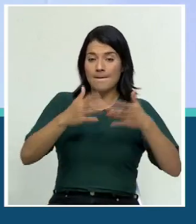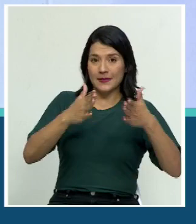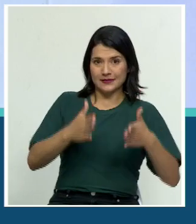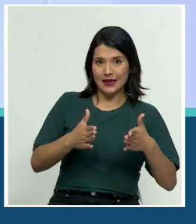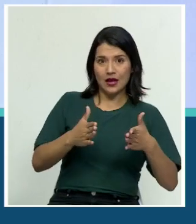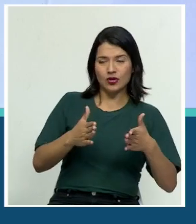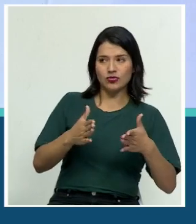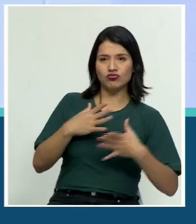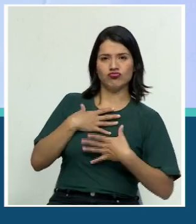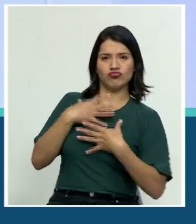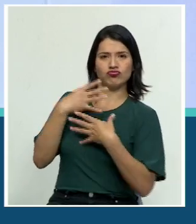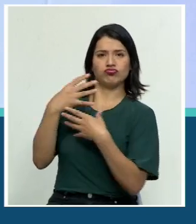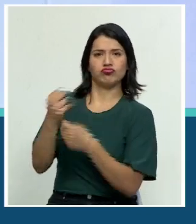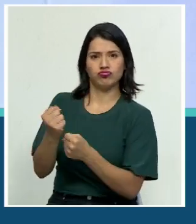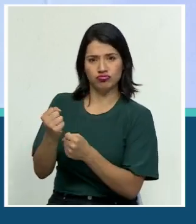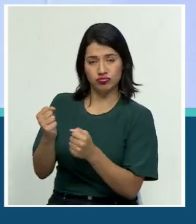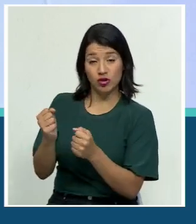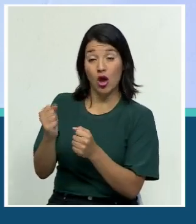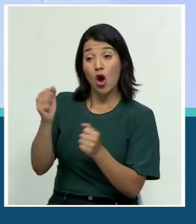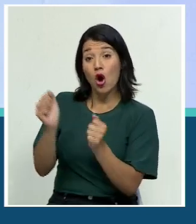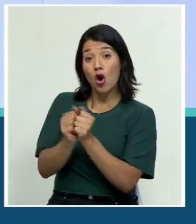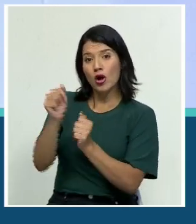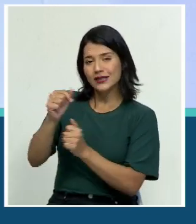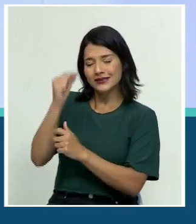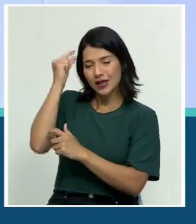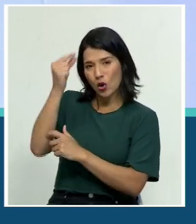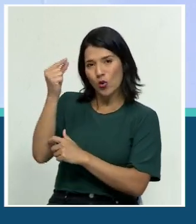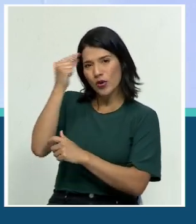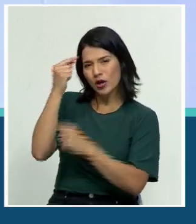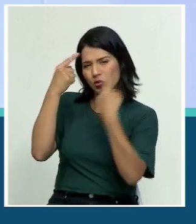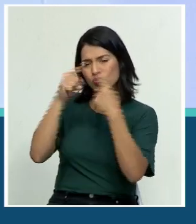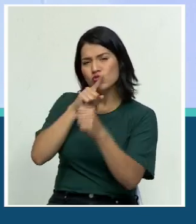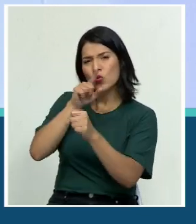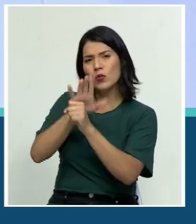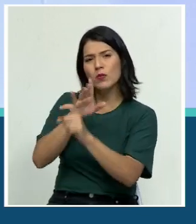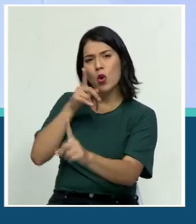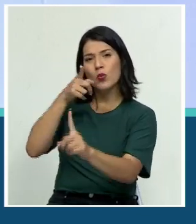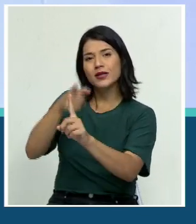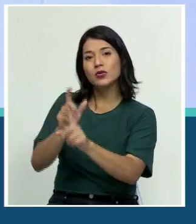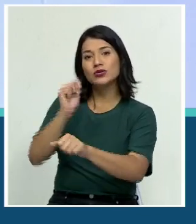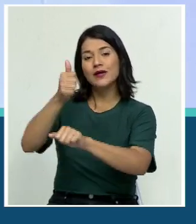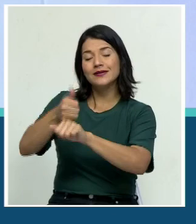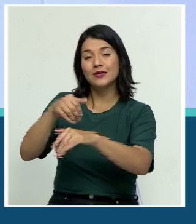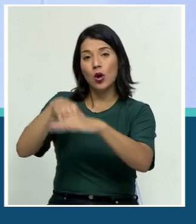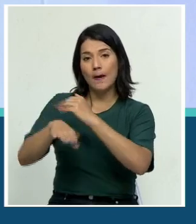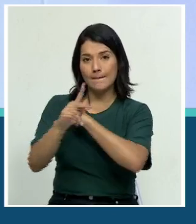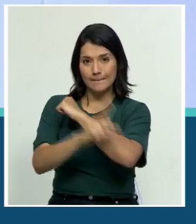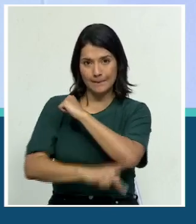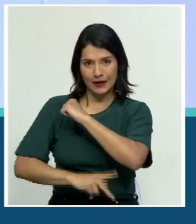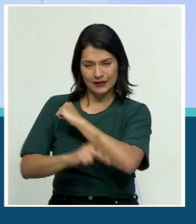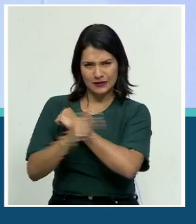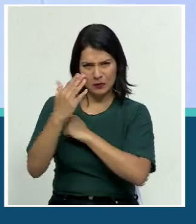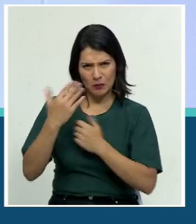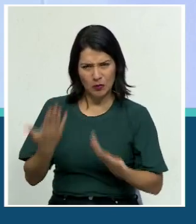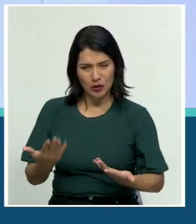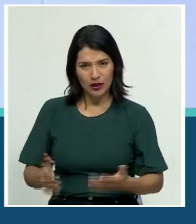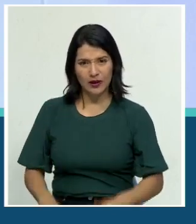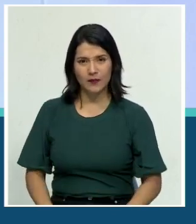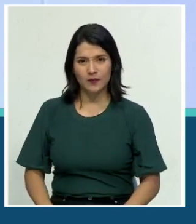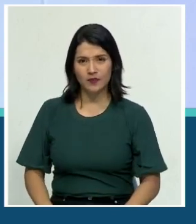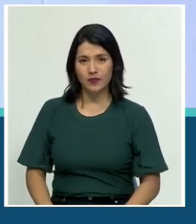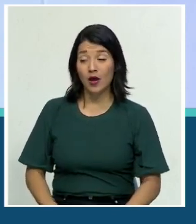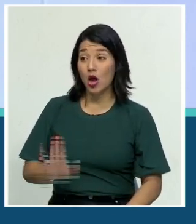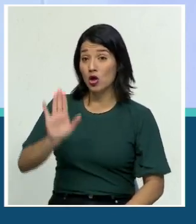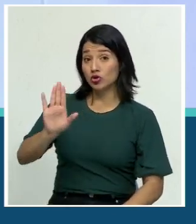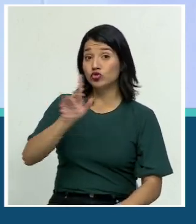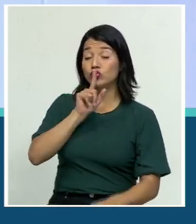gobierno vamos a lograr los objetivos que nos hemos planteado como país. ¿Por qué? Su compromiso, primero que